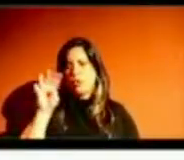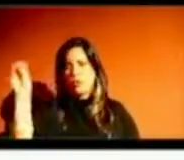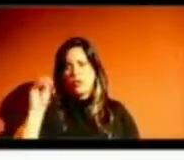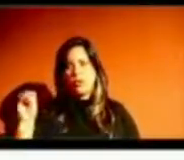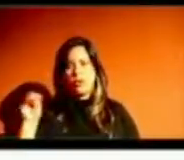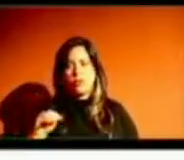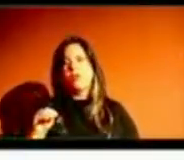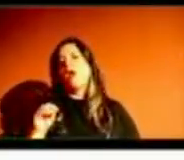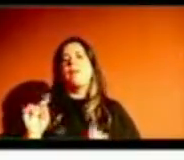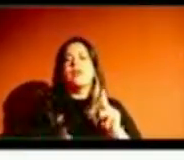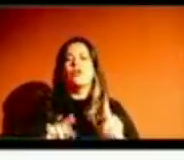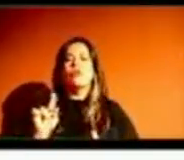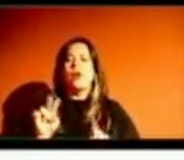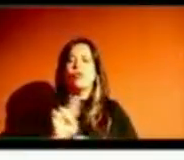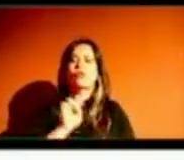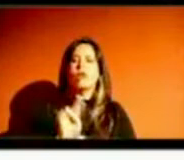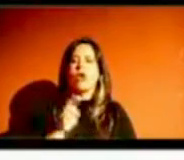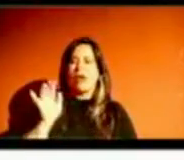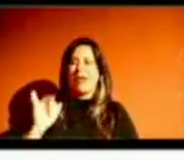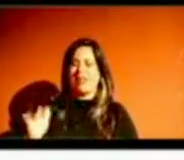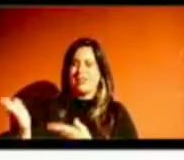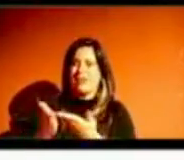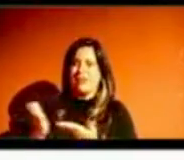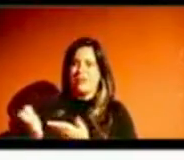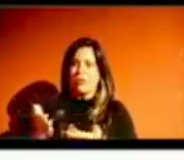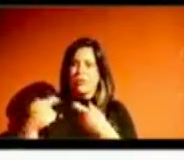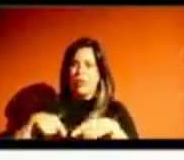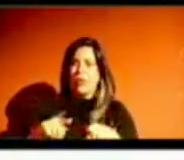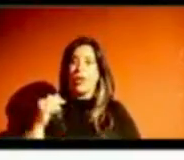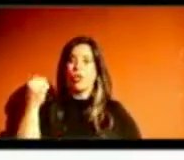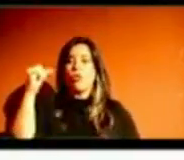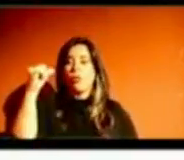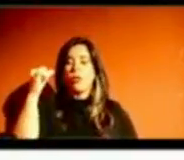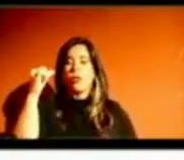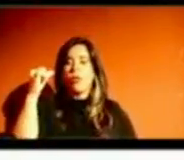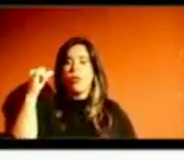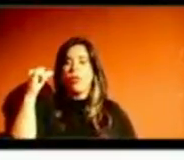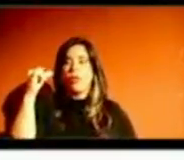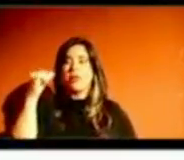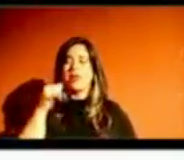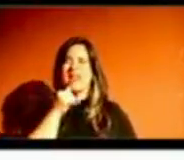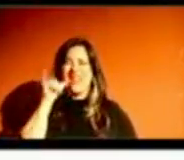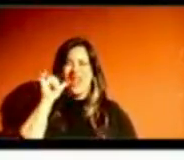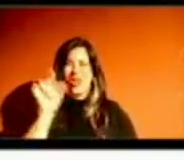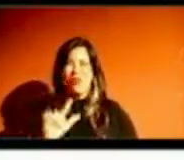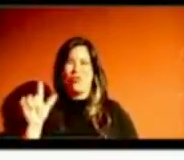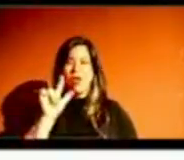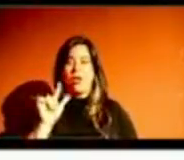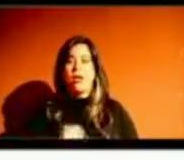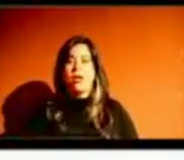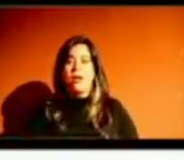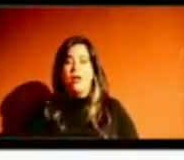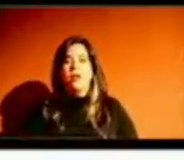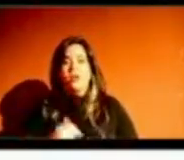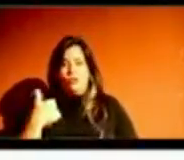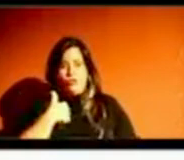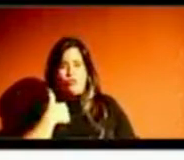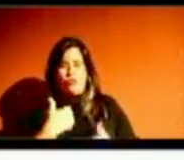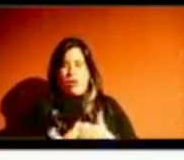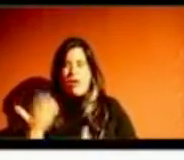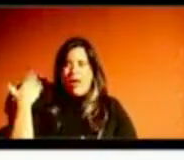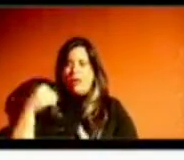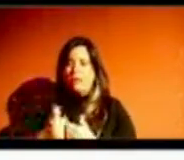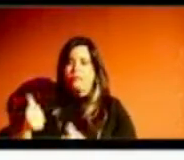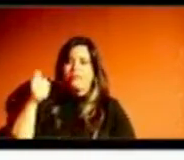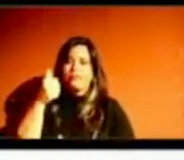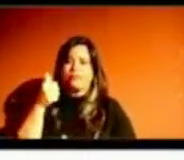1.4% de las personas que utilizaron este servicio durante el domingo y ayer lunes. El registro en la plataforma, yo fui secretario auxiliar de